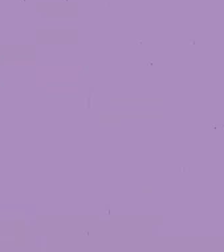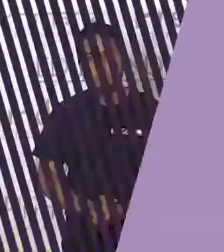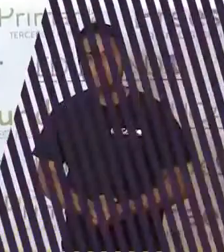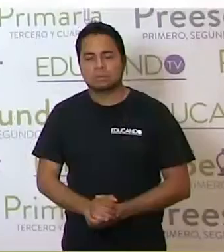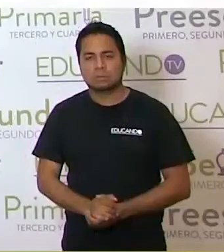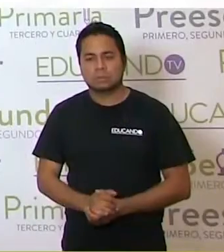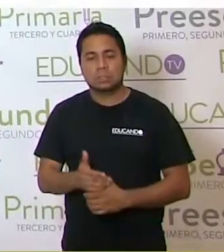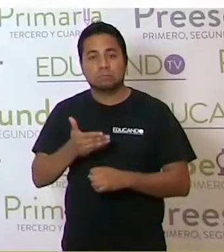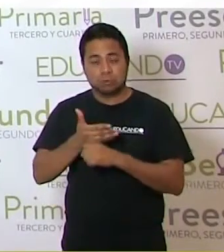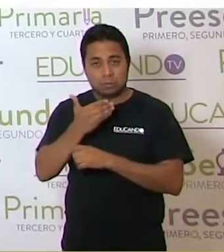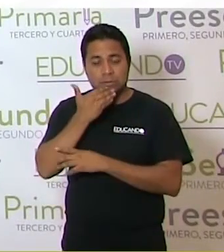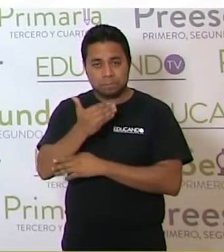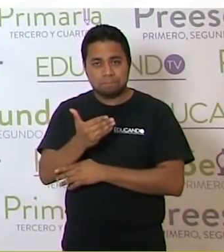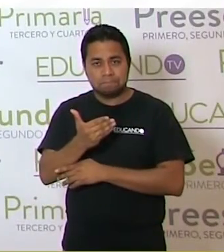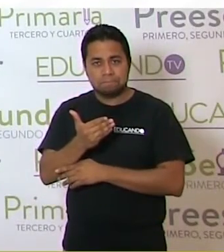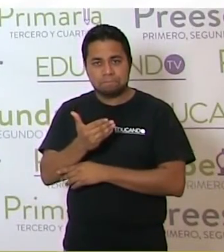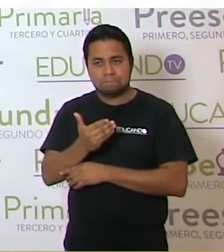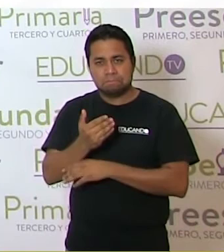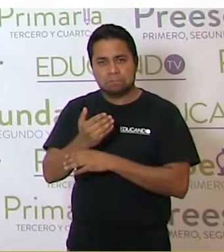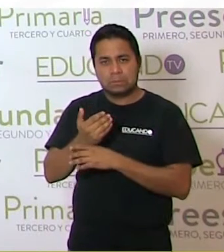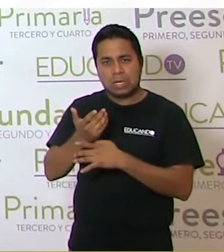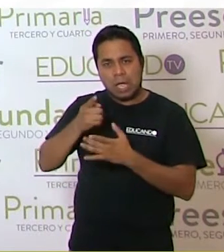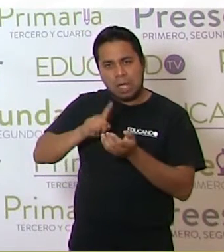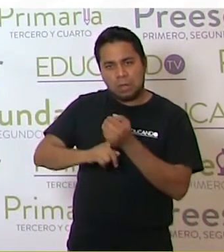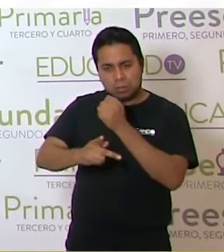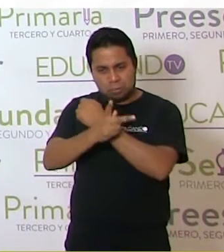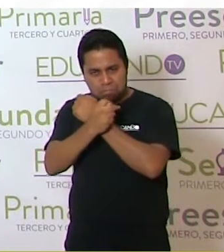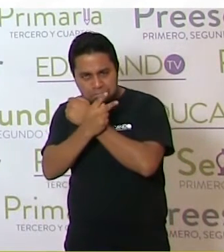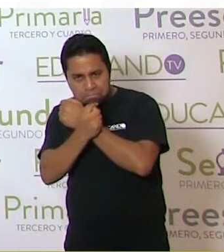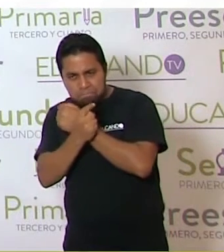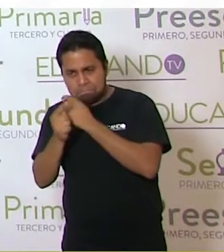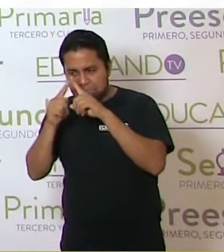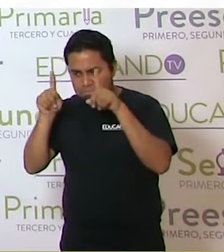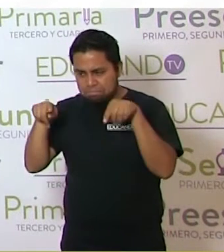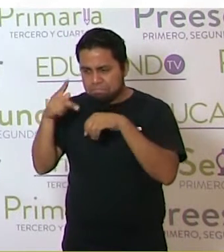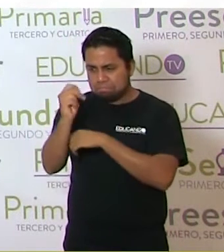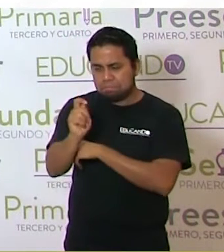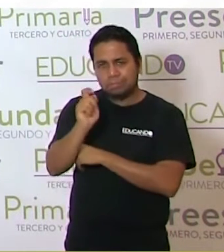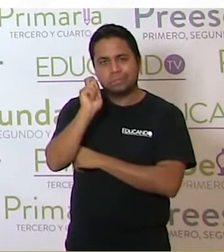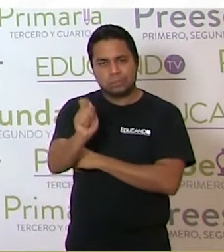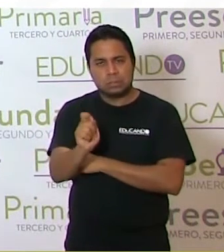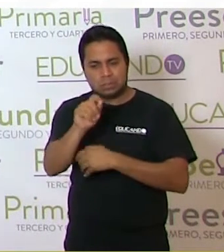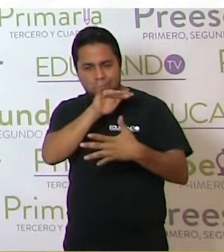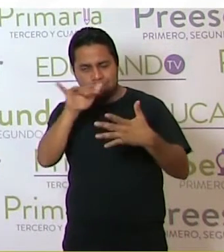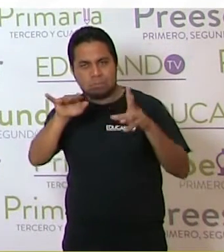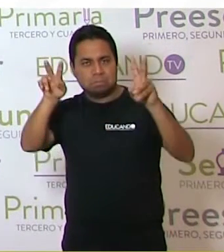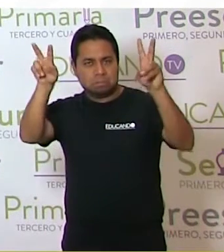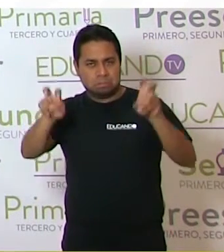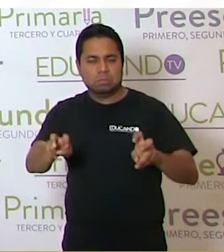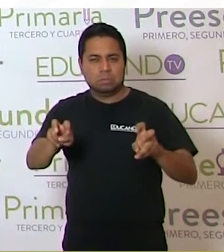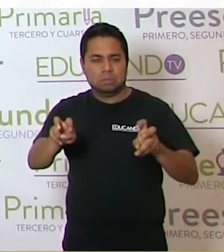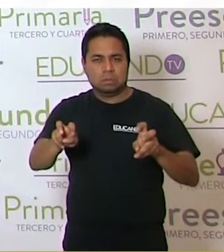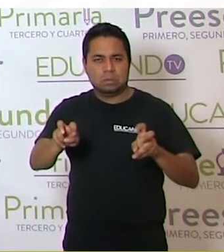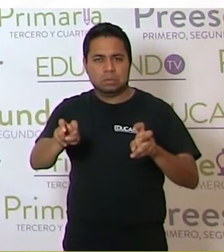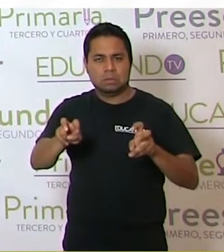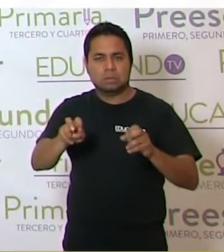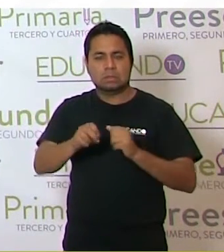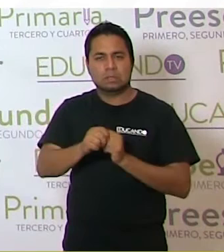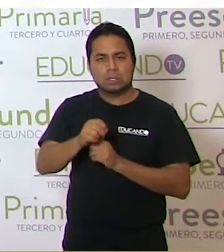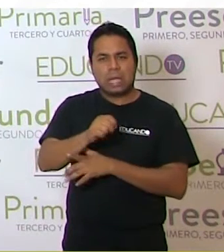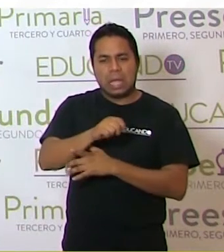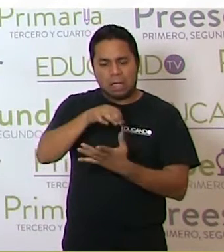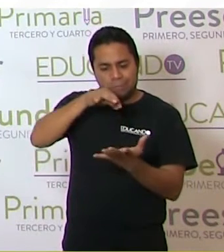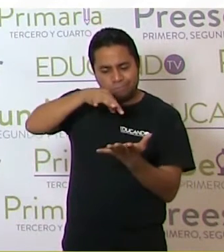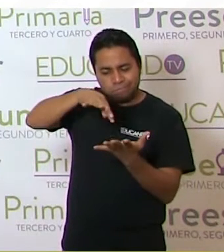muy bien pues estamos viendo en pantalla el texto que es se llama el título es cultivos transgénicos